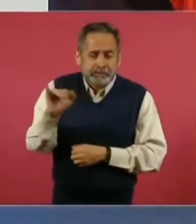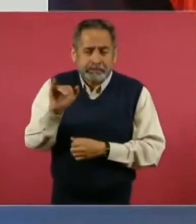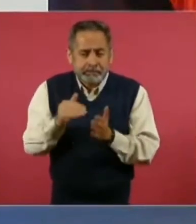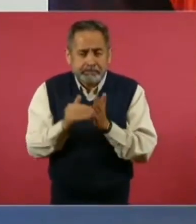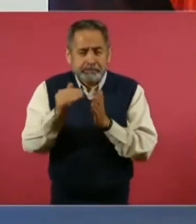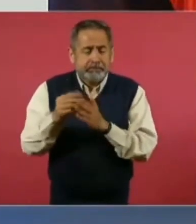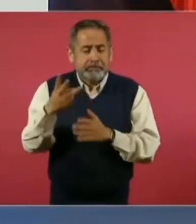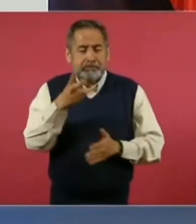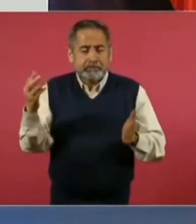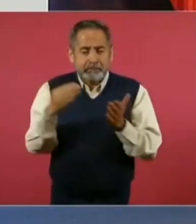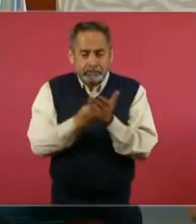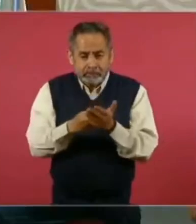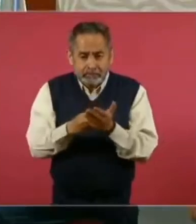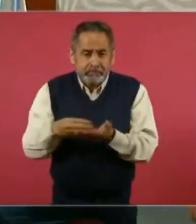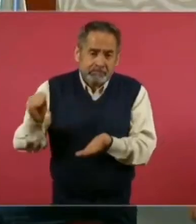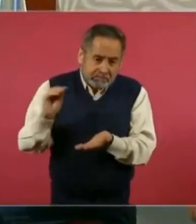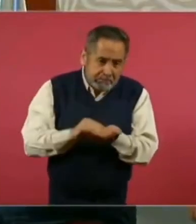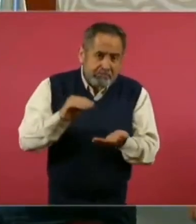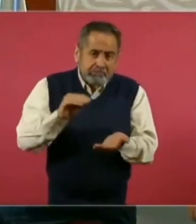1.300.000.000.